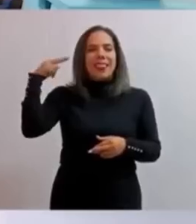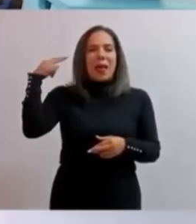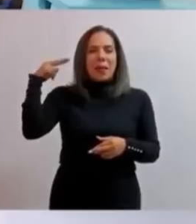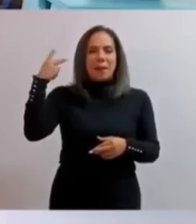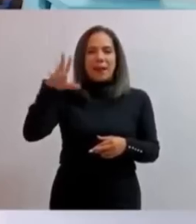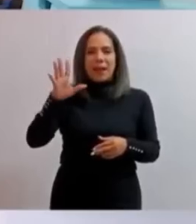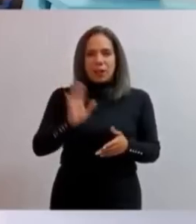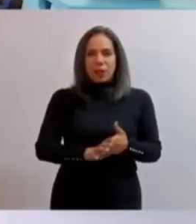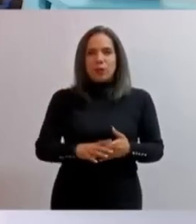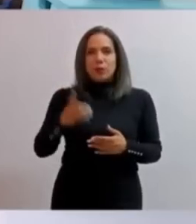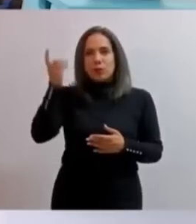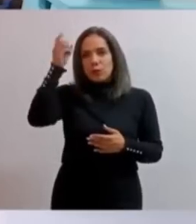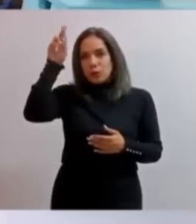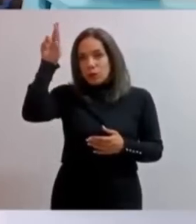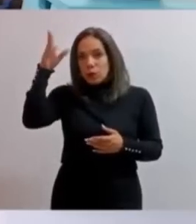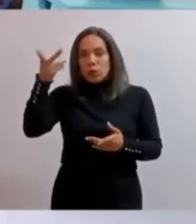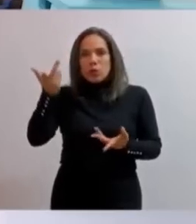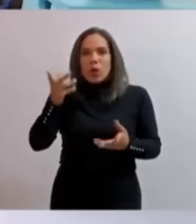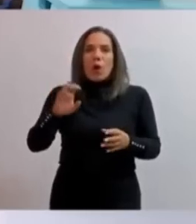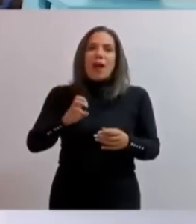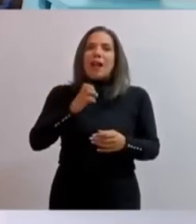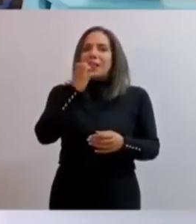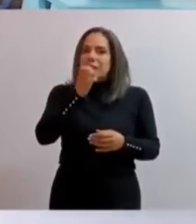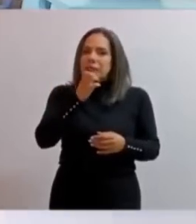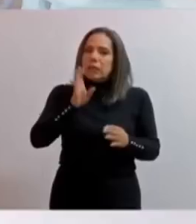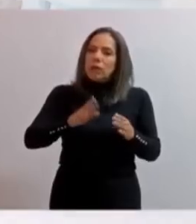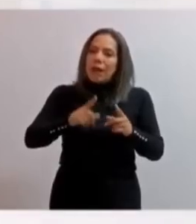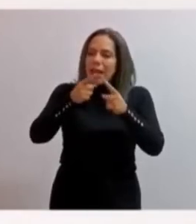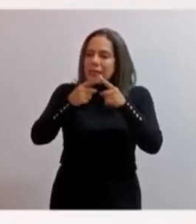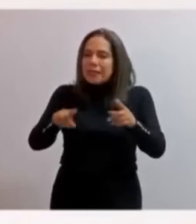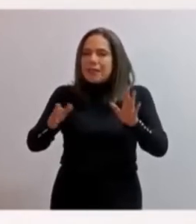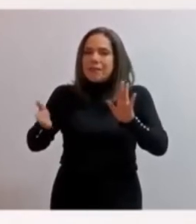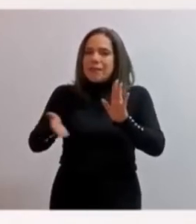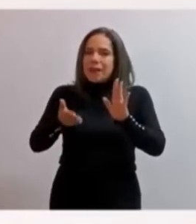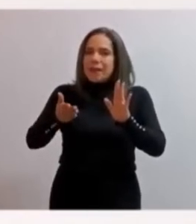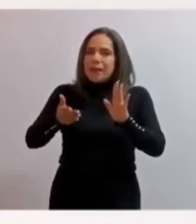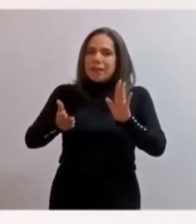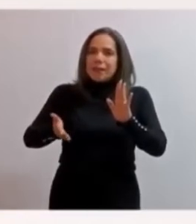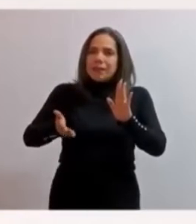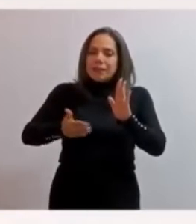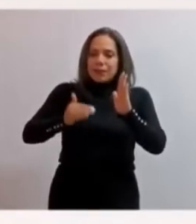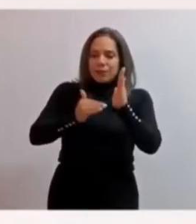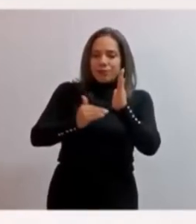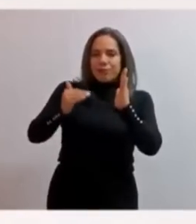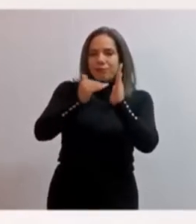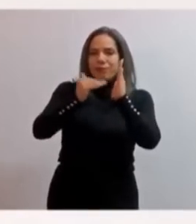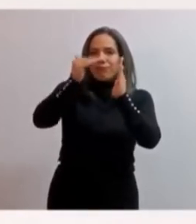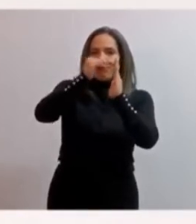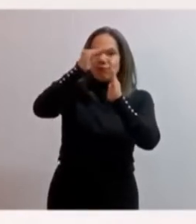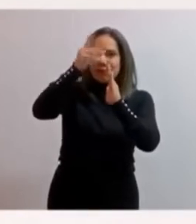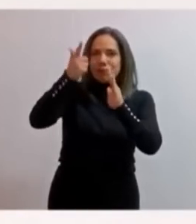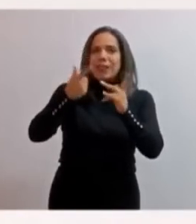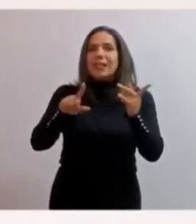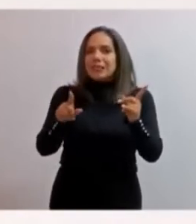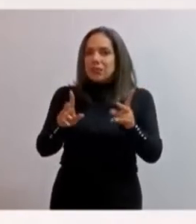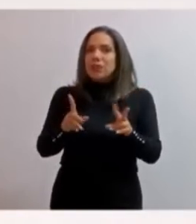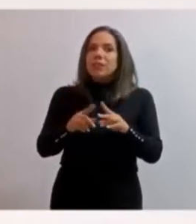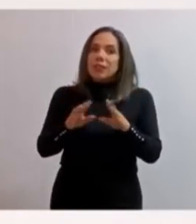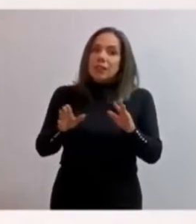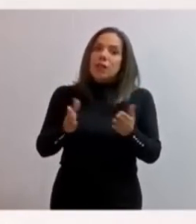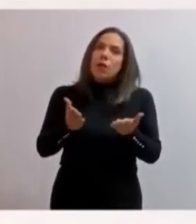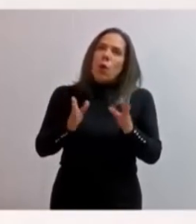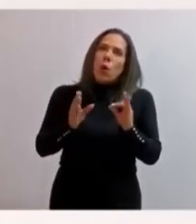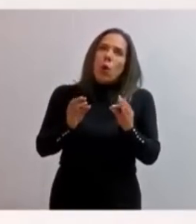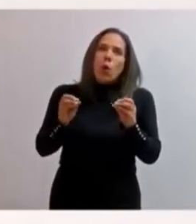Díaz Barriga, las escuelas multigrado enfrentan más retos al tener que navegar en distintas fases y PDA. Ojalá que